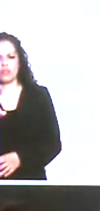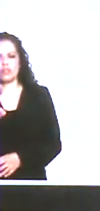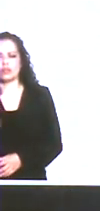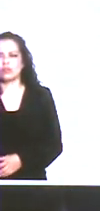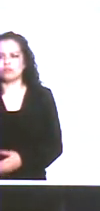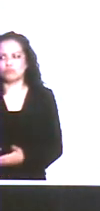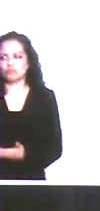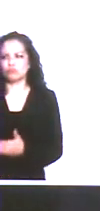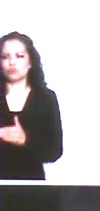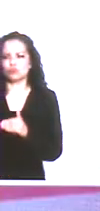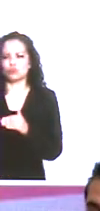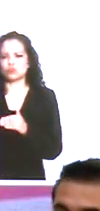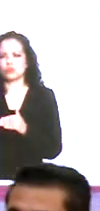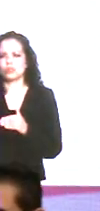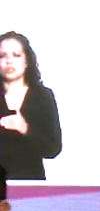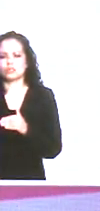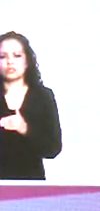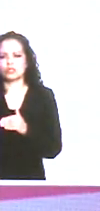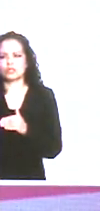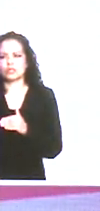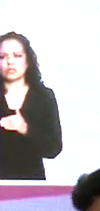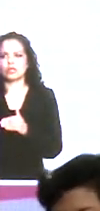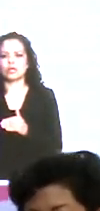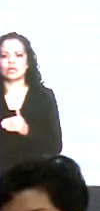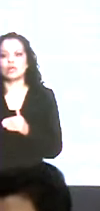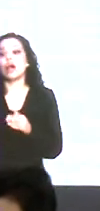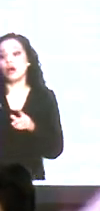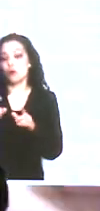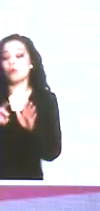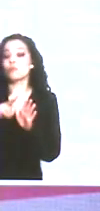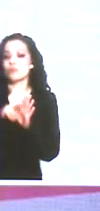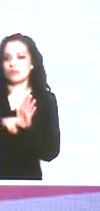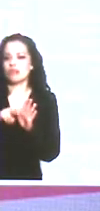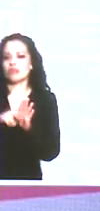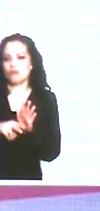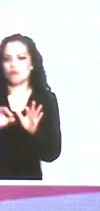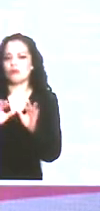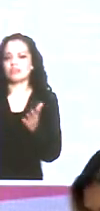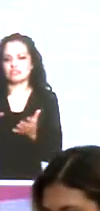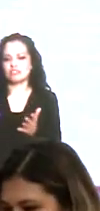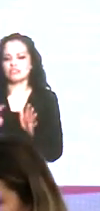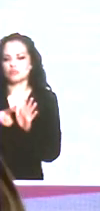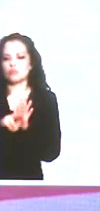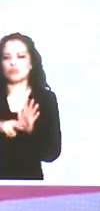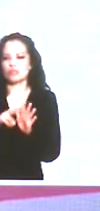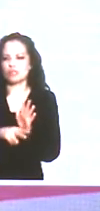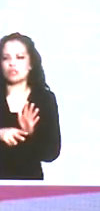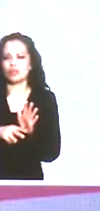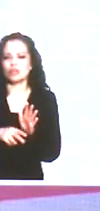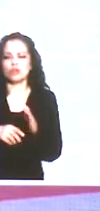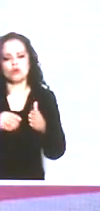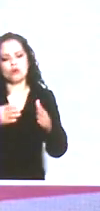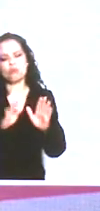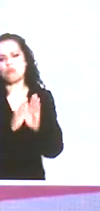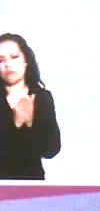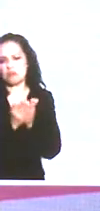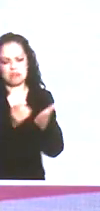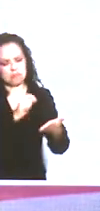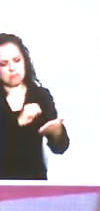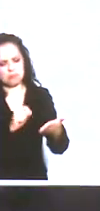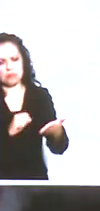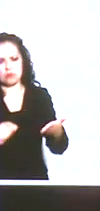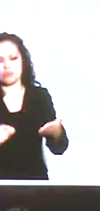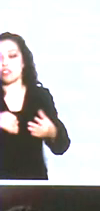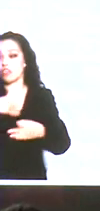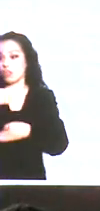volumen con la recopilación de las experiencias de todos estos compañeros de todos los niveles